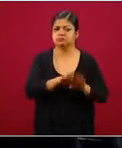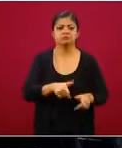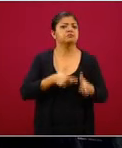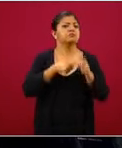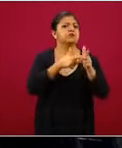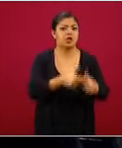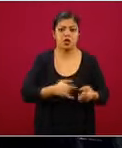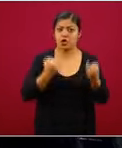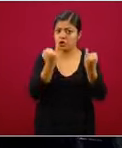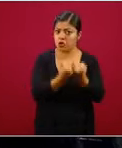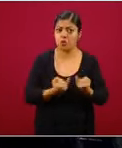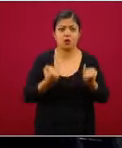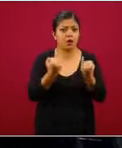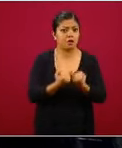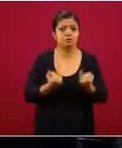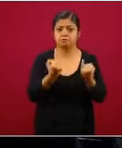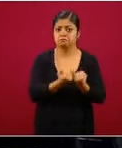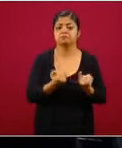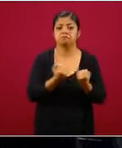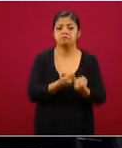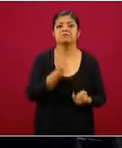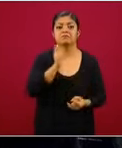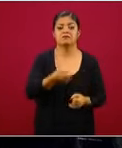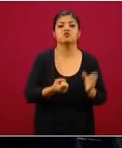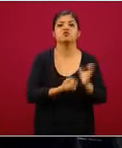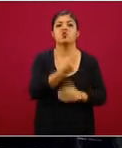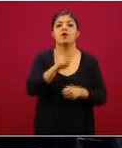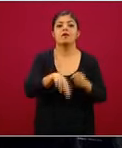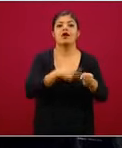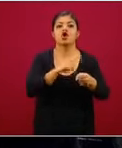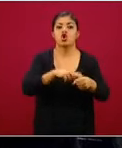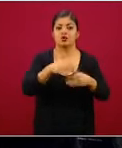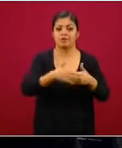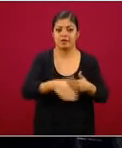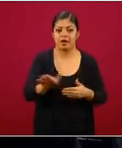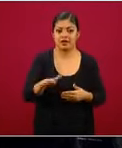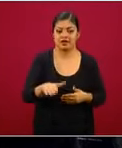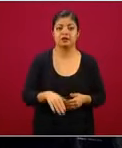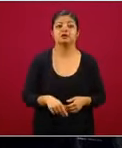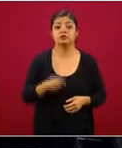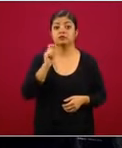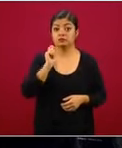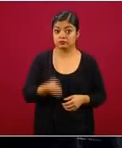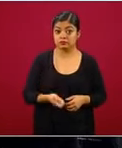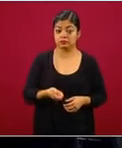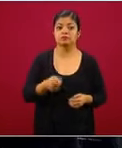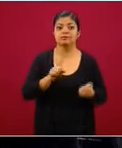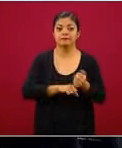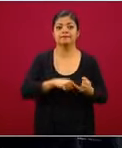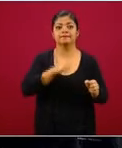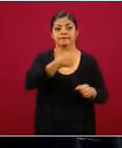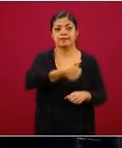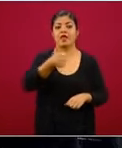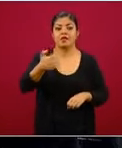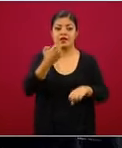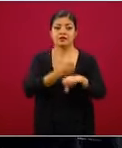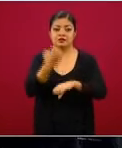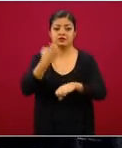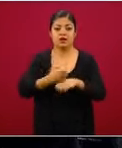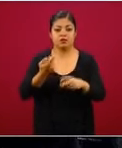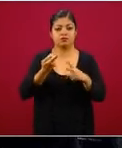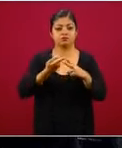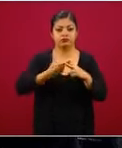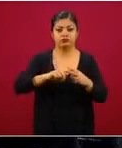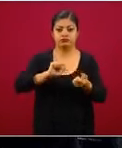están extrapolando en lo que ahora se llama la nueva normalidad. En la medida que las entidades federativas empiecen